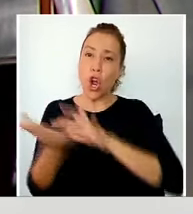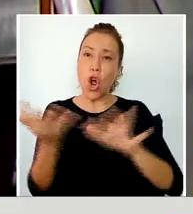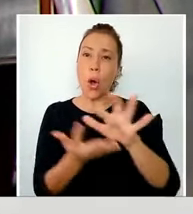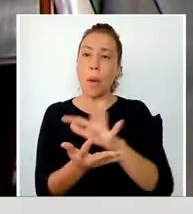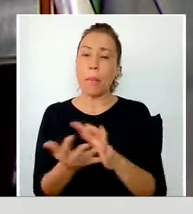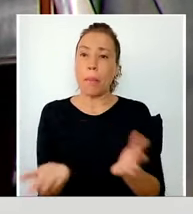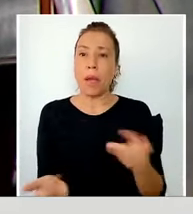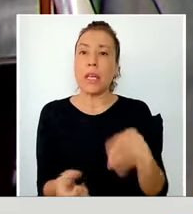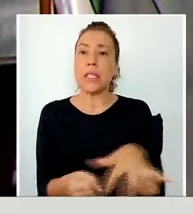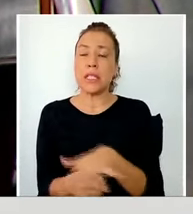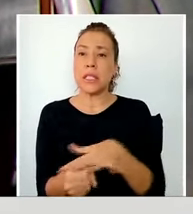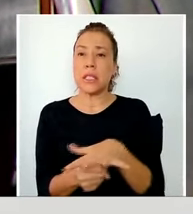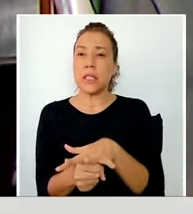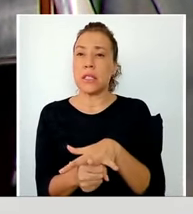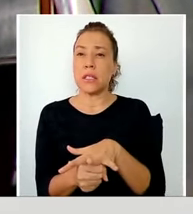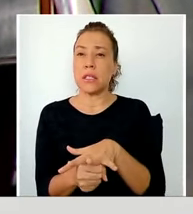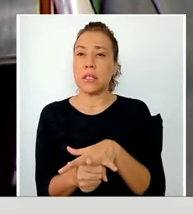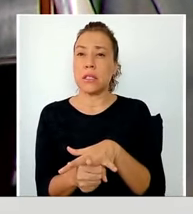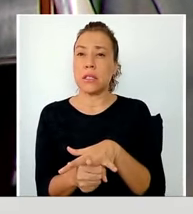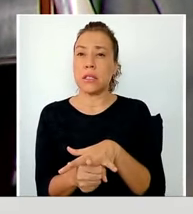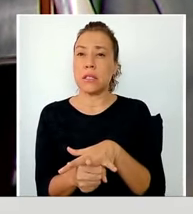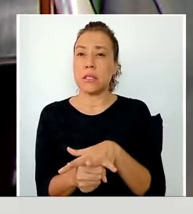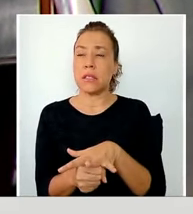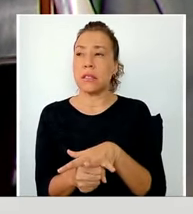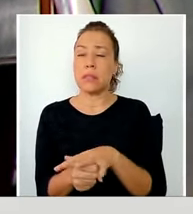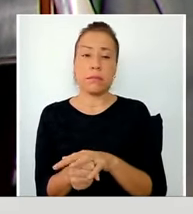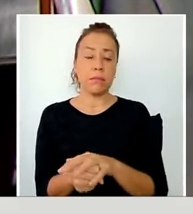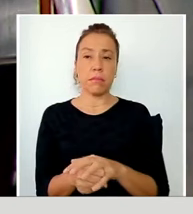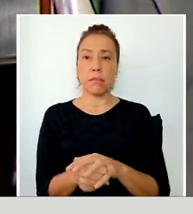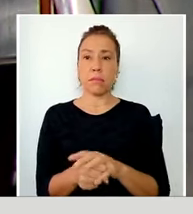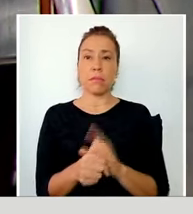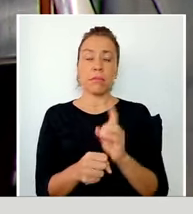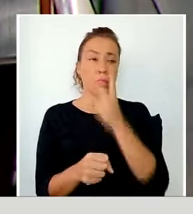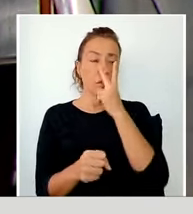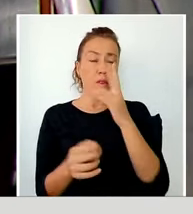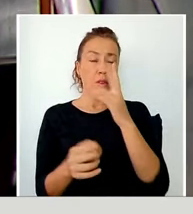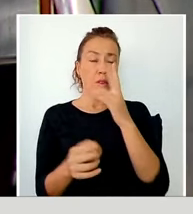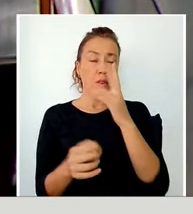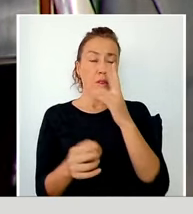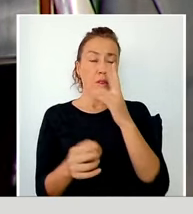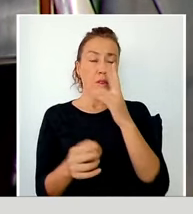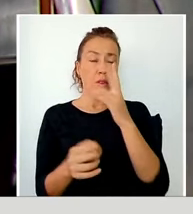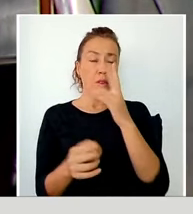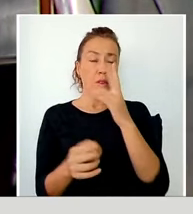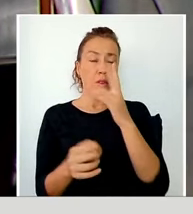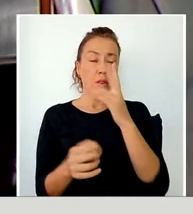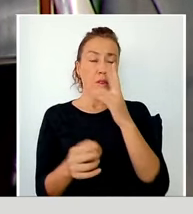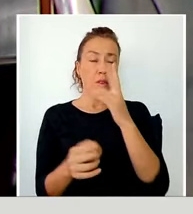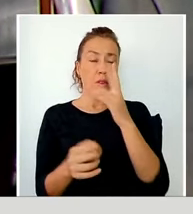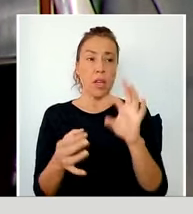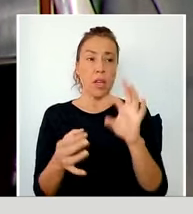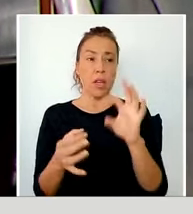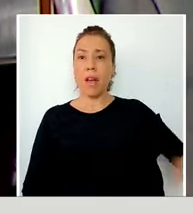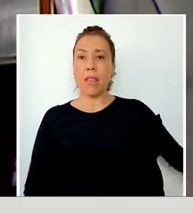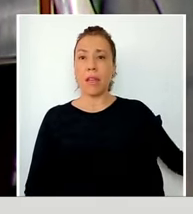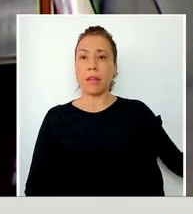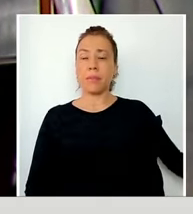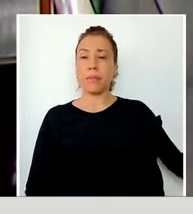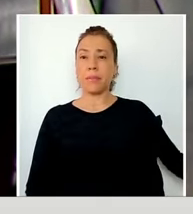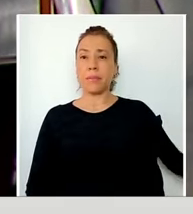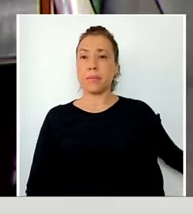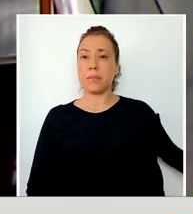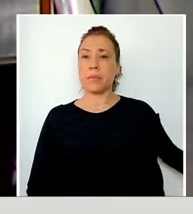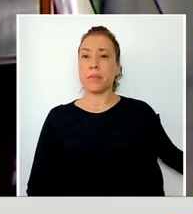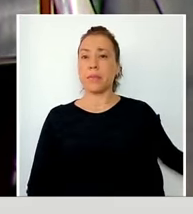situaciones que que evidentemente no se ven a ese nivel de gravedad en la salud privada y y la actitud